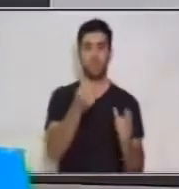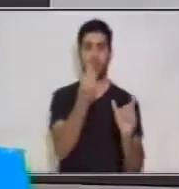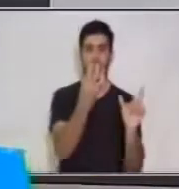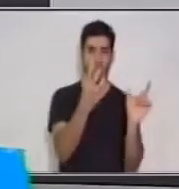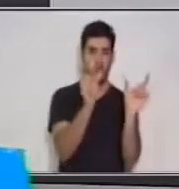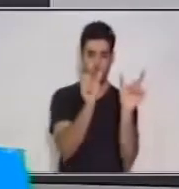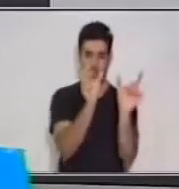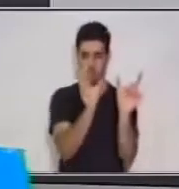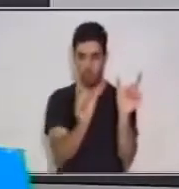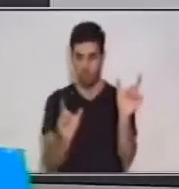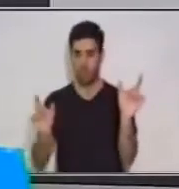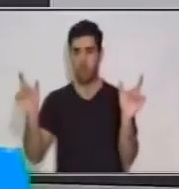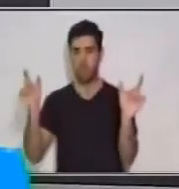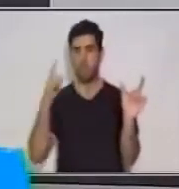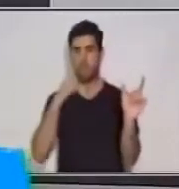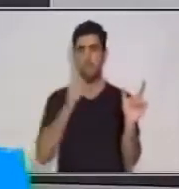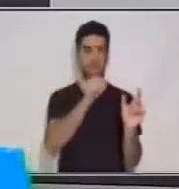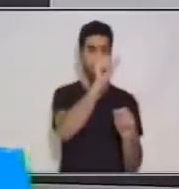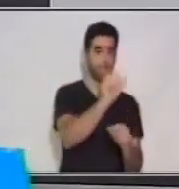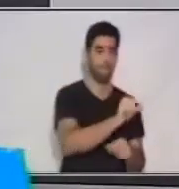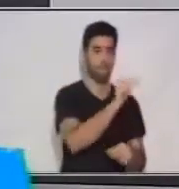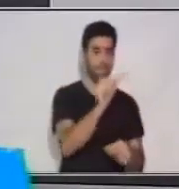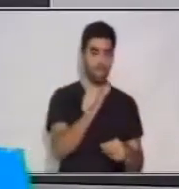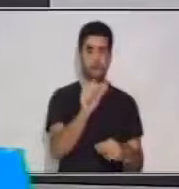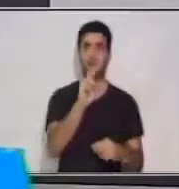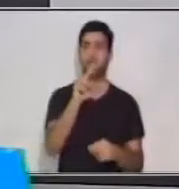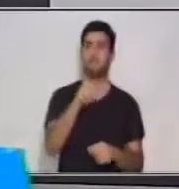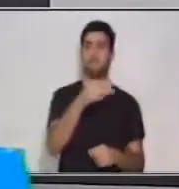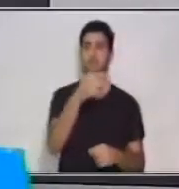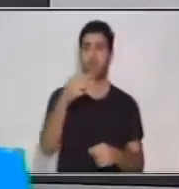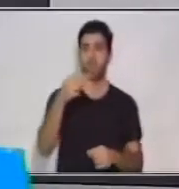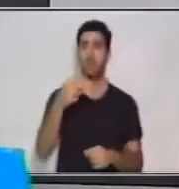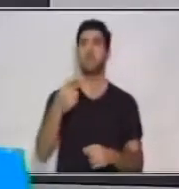ecuación y decimos, alfa va a ser